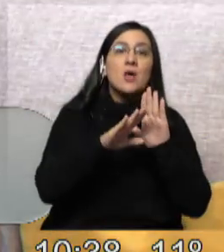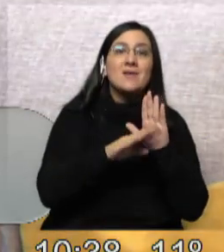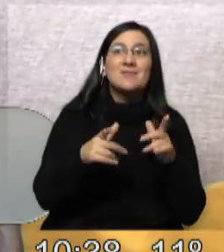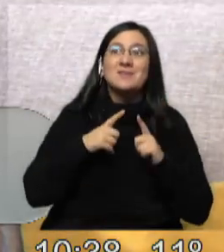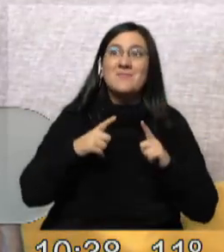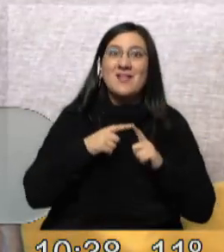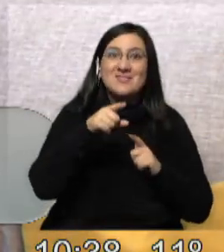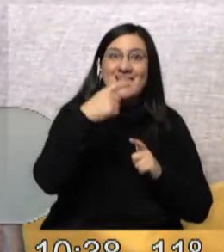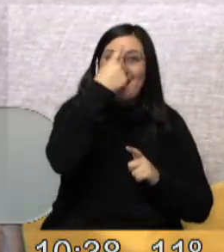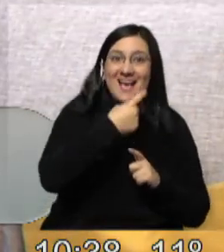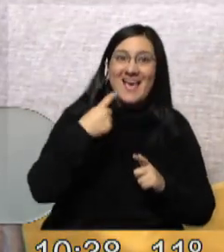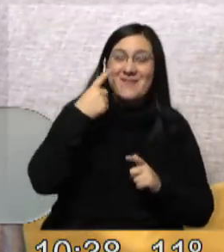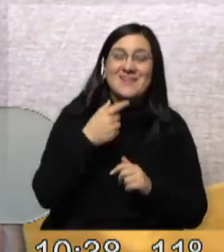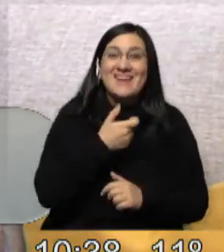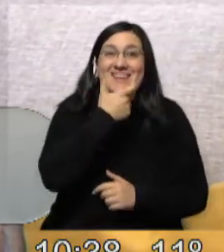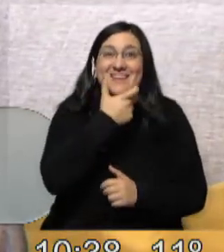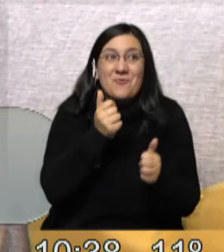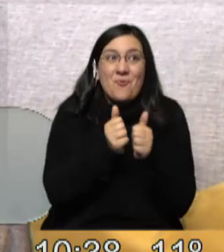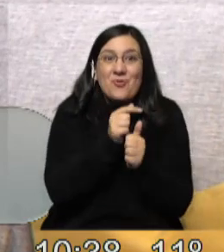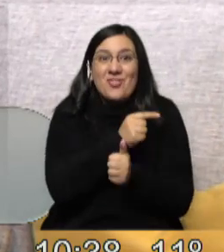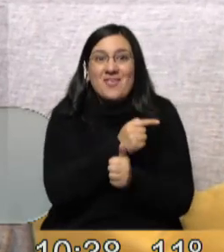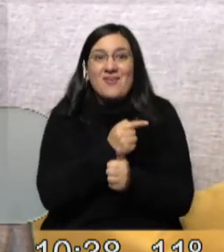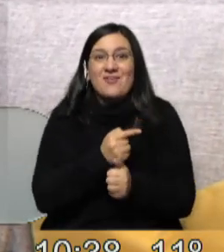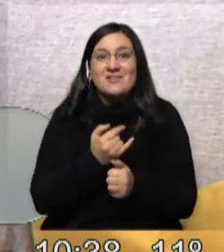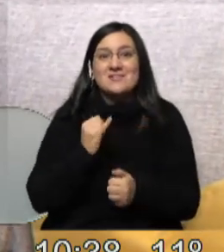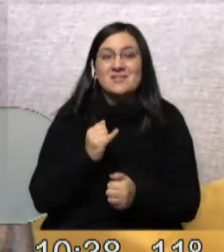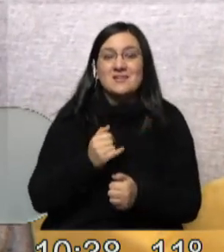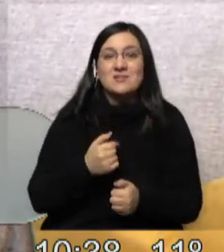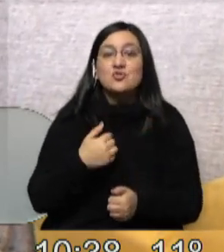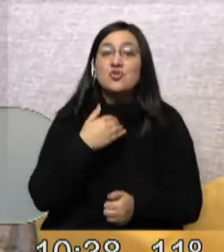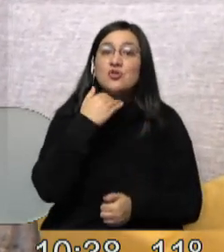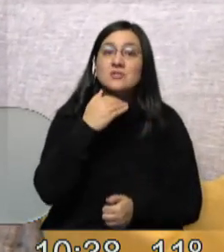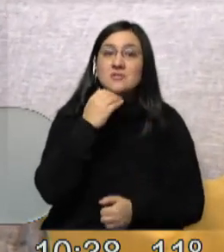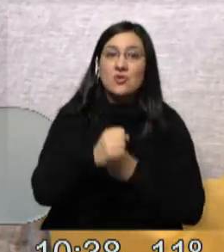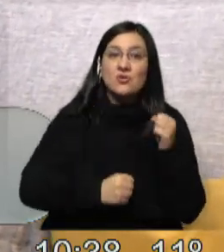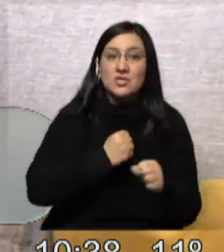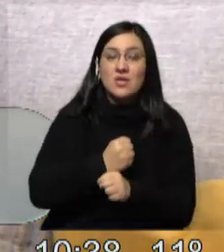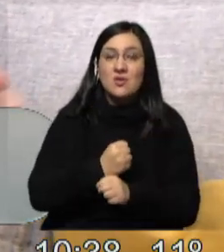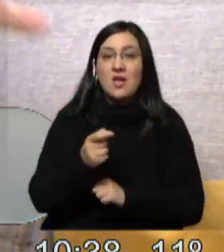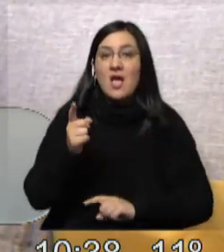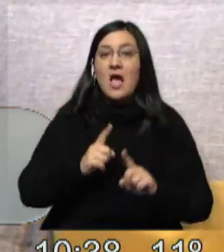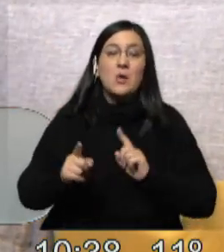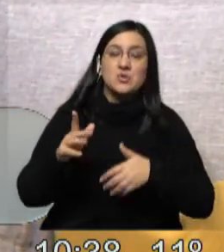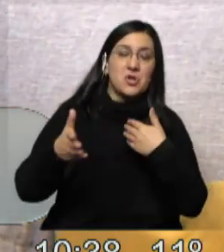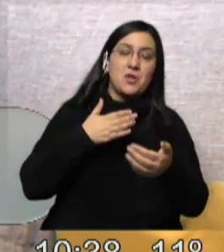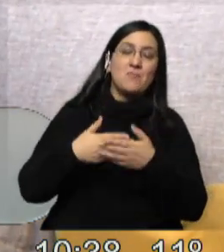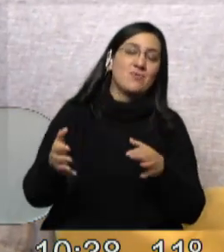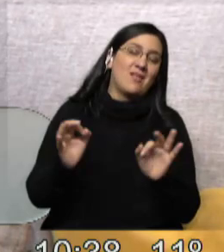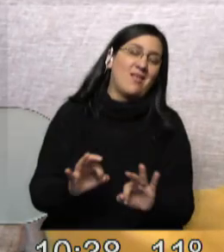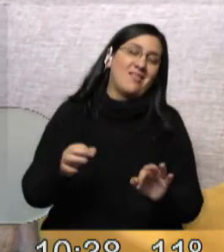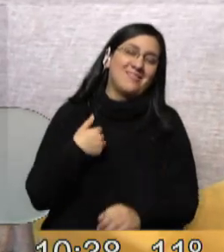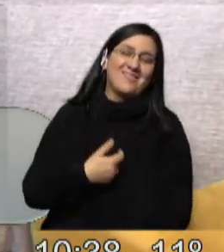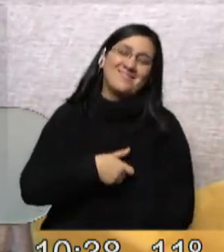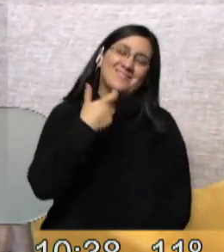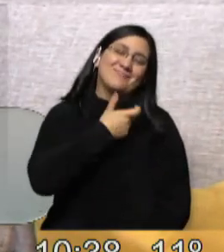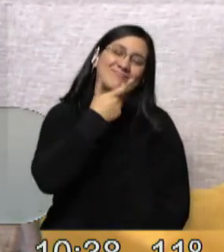esperando eso para reírnos con vos? Sí, es que yo siempre... No sé si son los años, ¿sabes? Que uno ya le resbala un poco más todo y lo toma todo